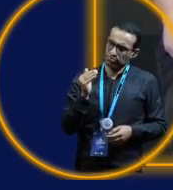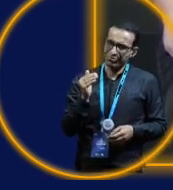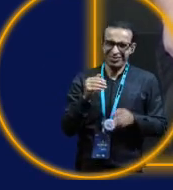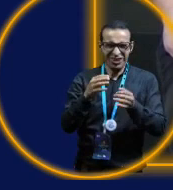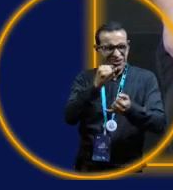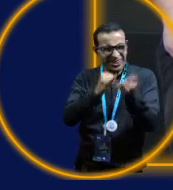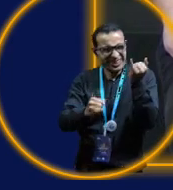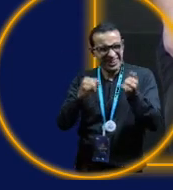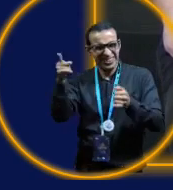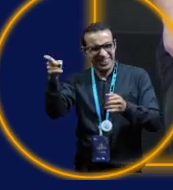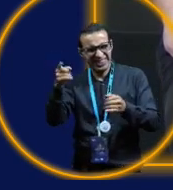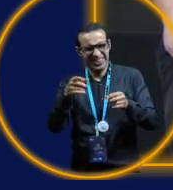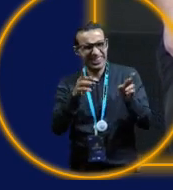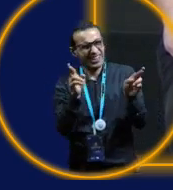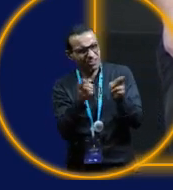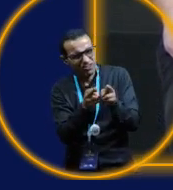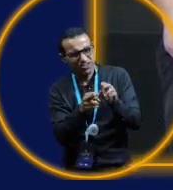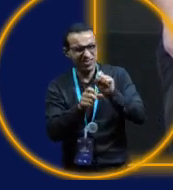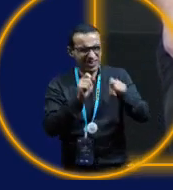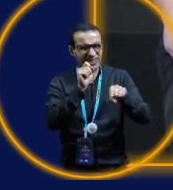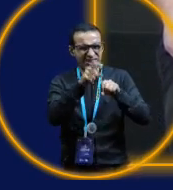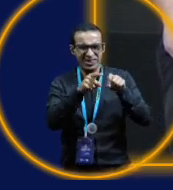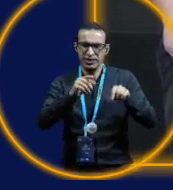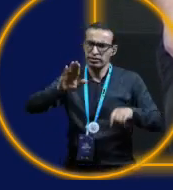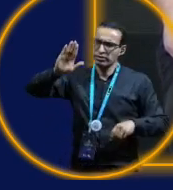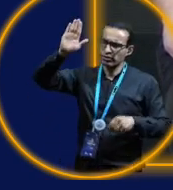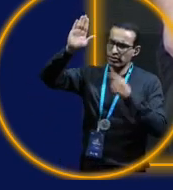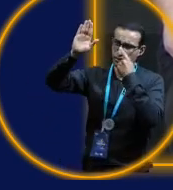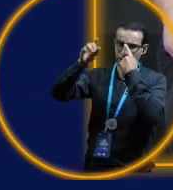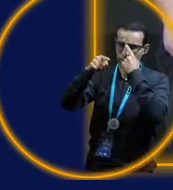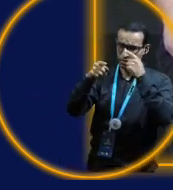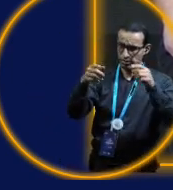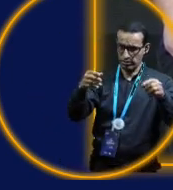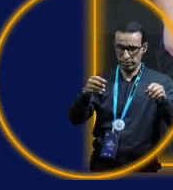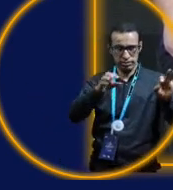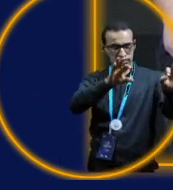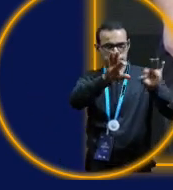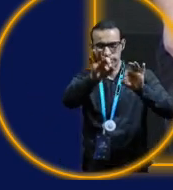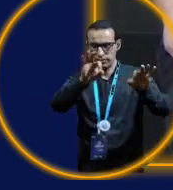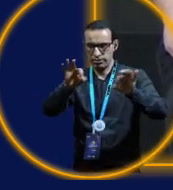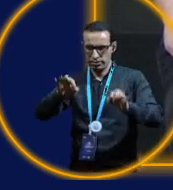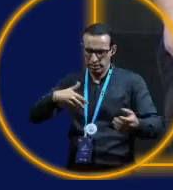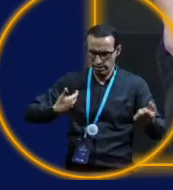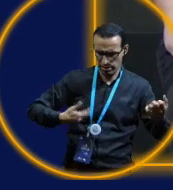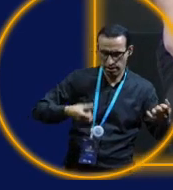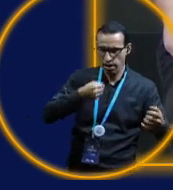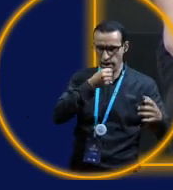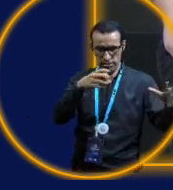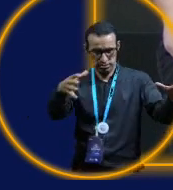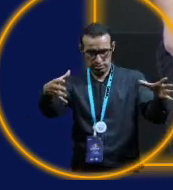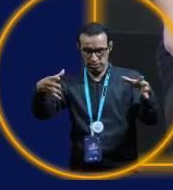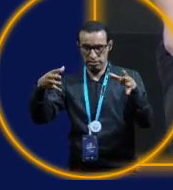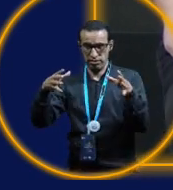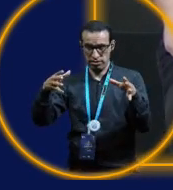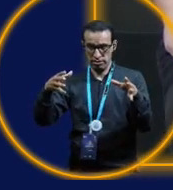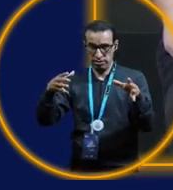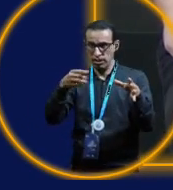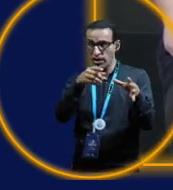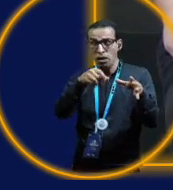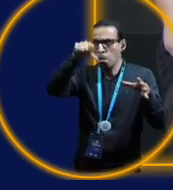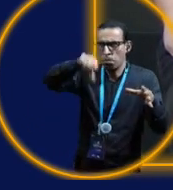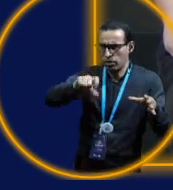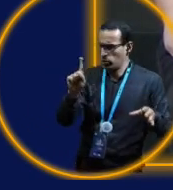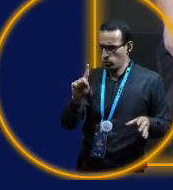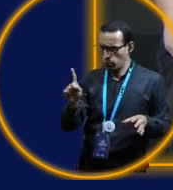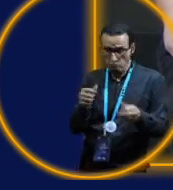preguntas al final Yo quiero saber si este es un grupo realmente homogéneo de músicos que estamos viendo no hay nada malo con estos mú toda